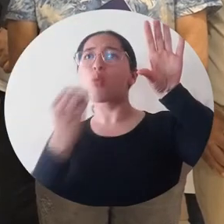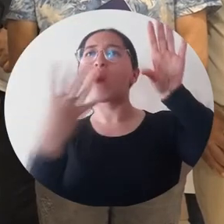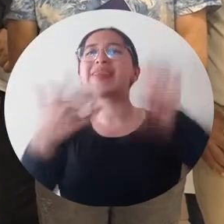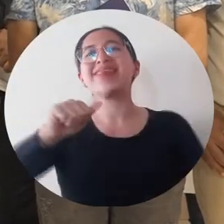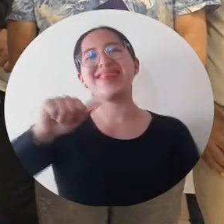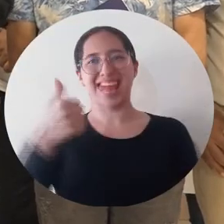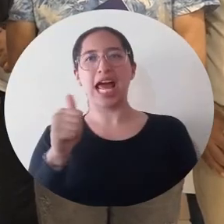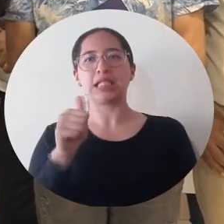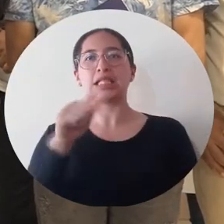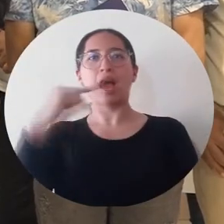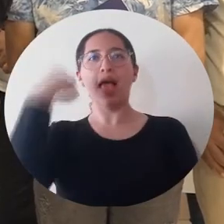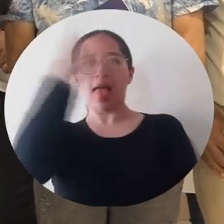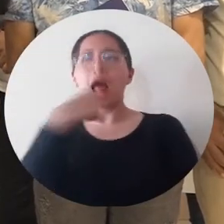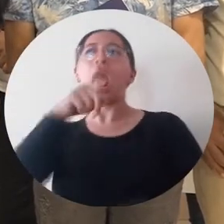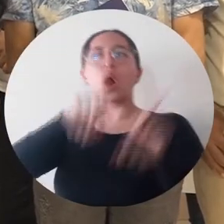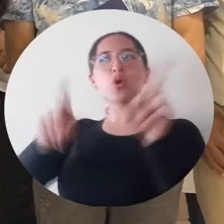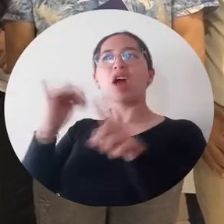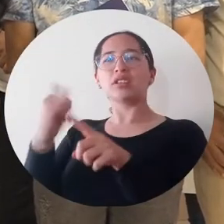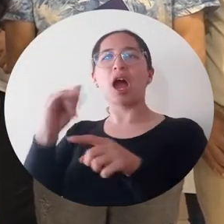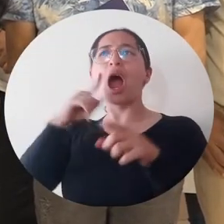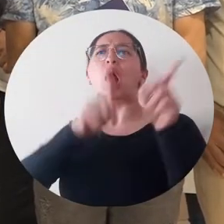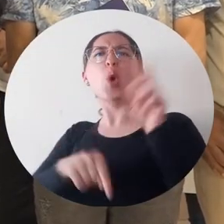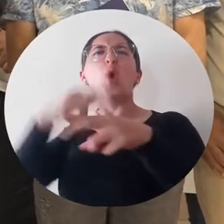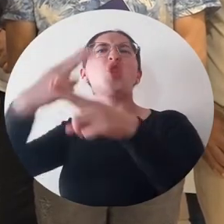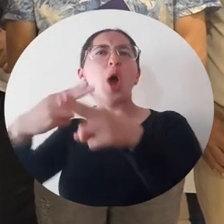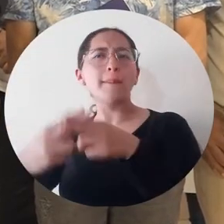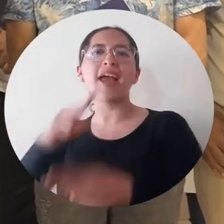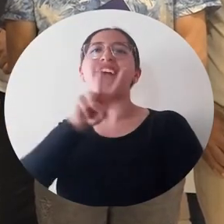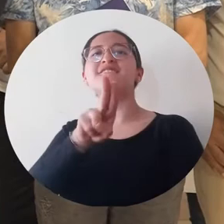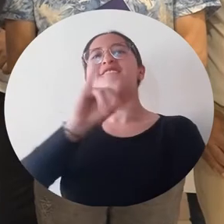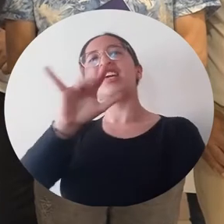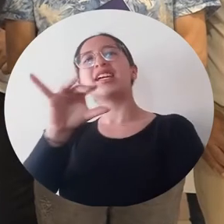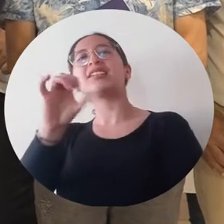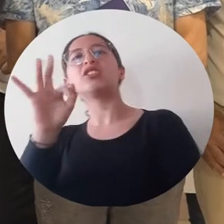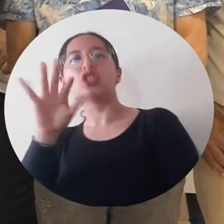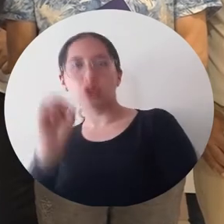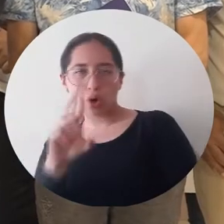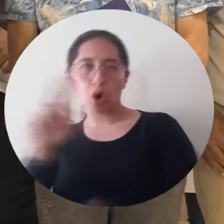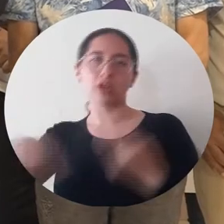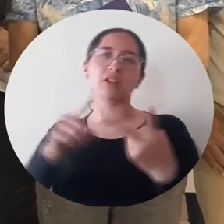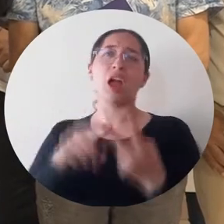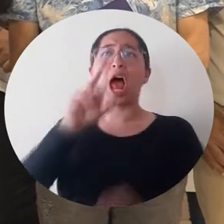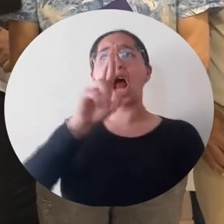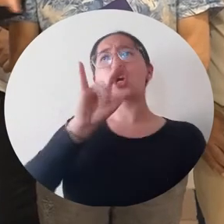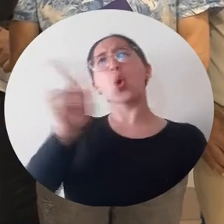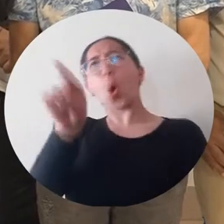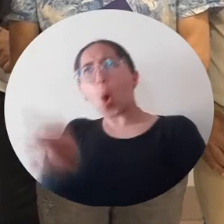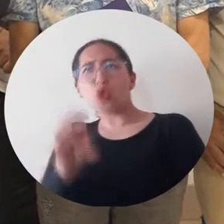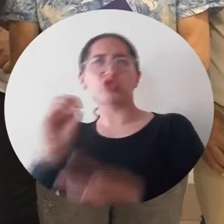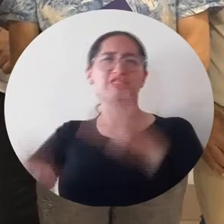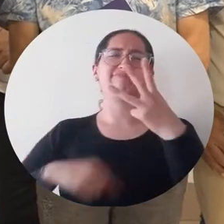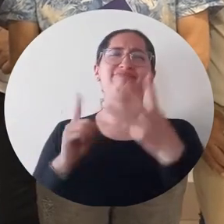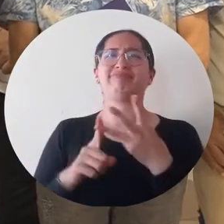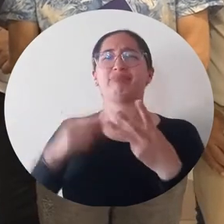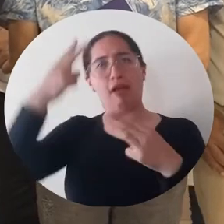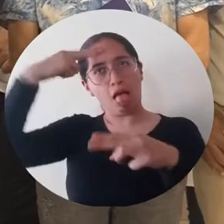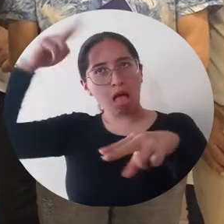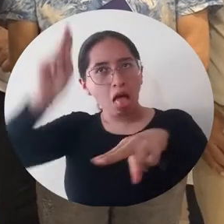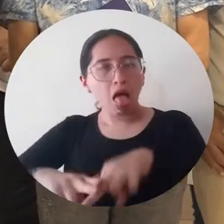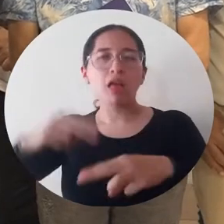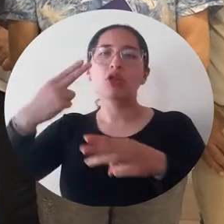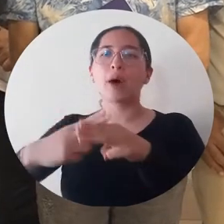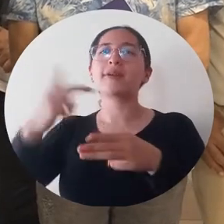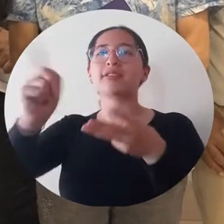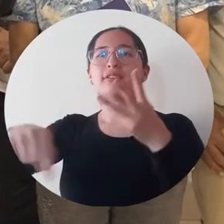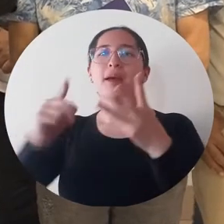momento hemos obtenido información que están detrás de estos hechos de hurto. Hay algunos alias ya reconocidos